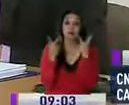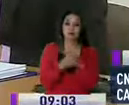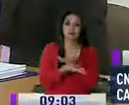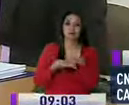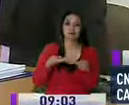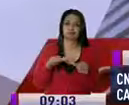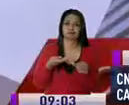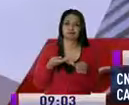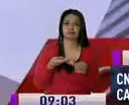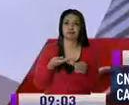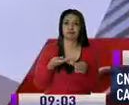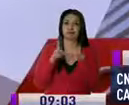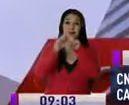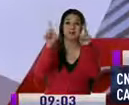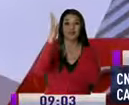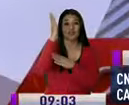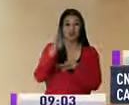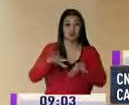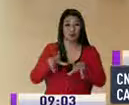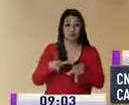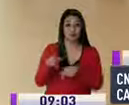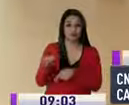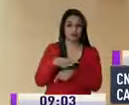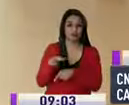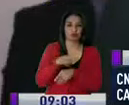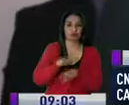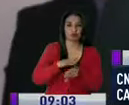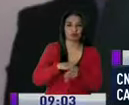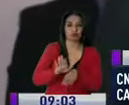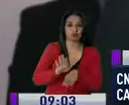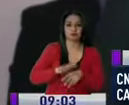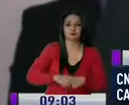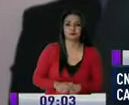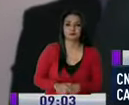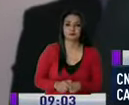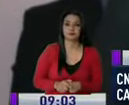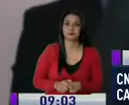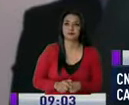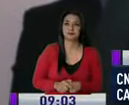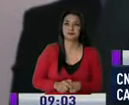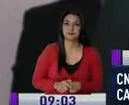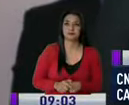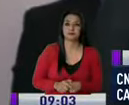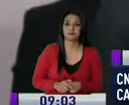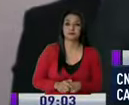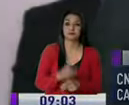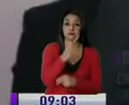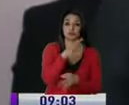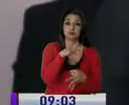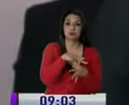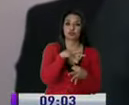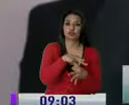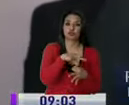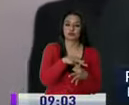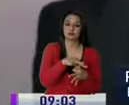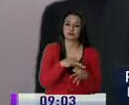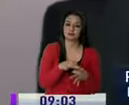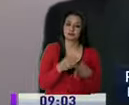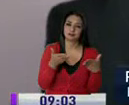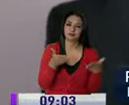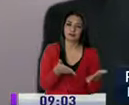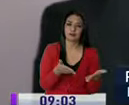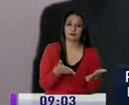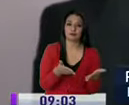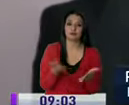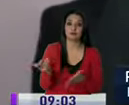guardan relación con la trama de corrupción de la empresa brasileña Odebrecht. Hemos obtenido 2 votos favorables respecto de